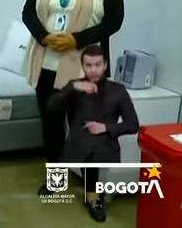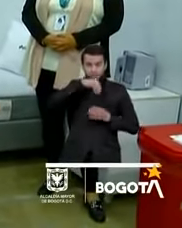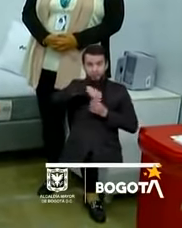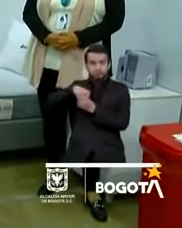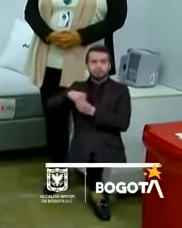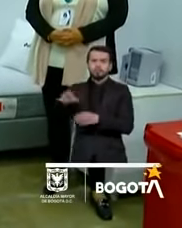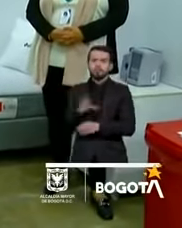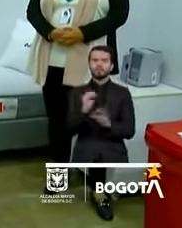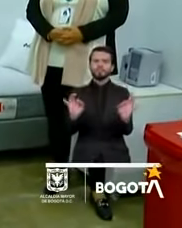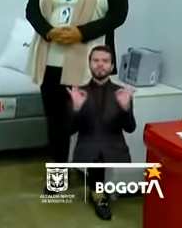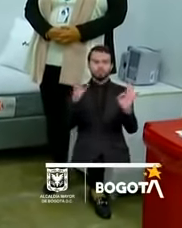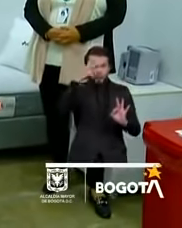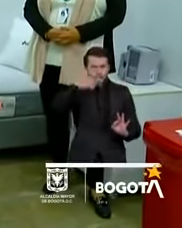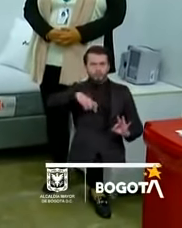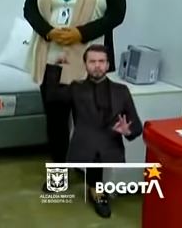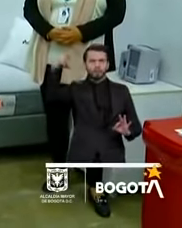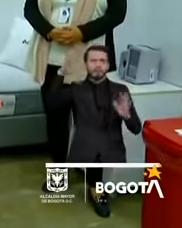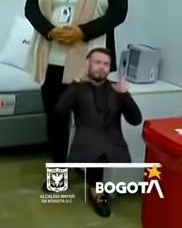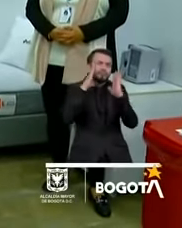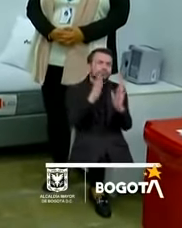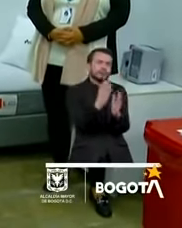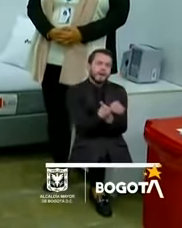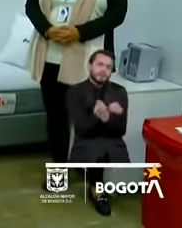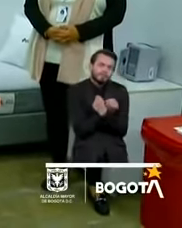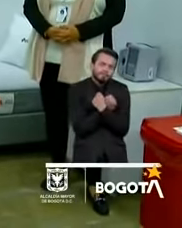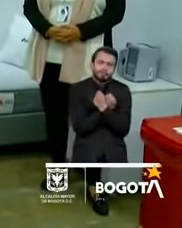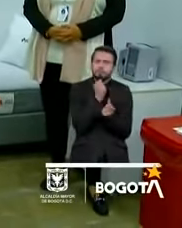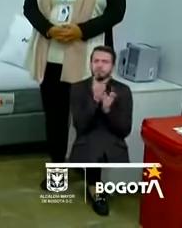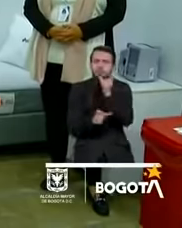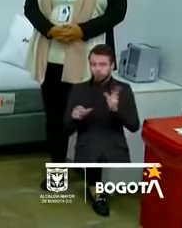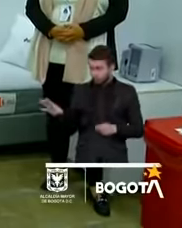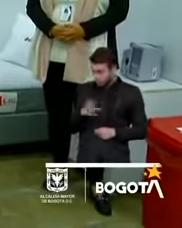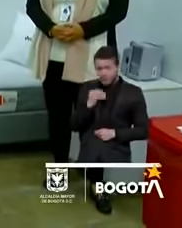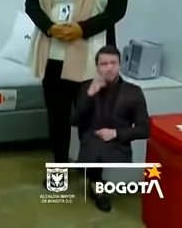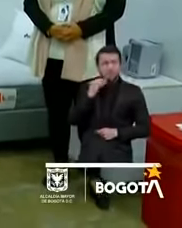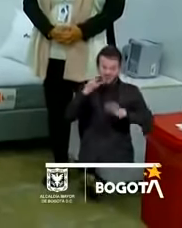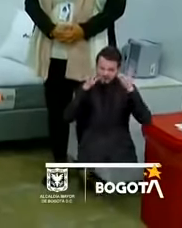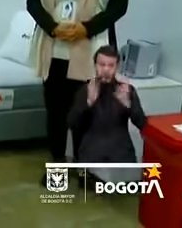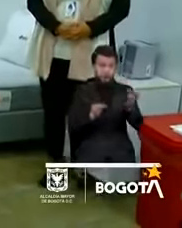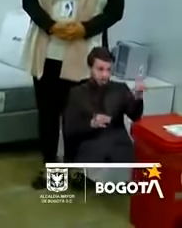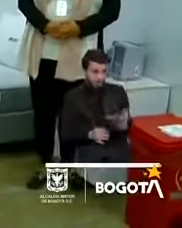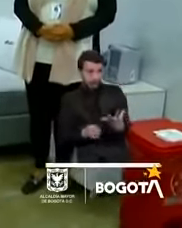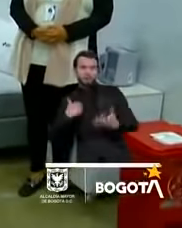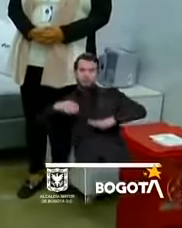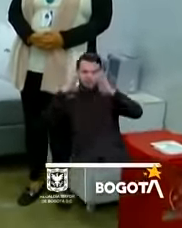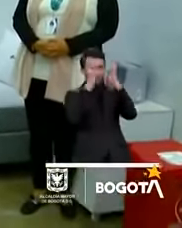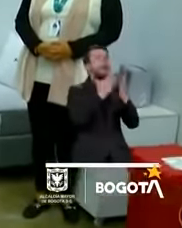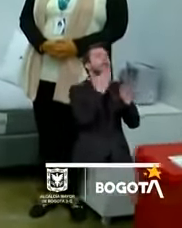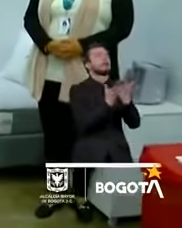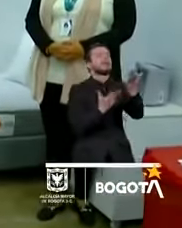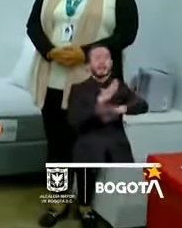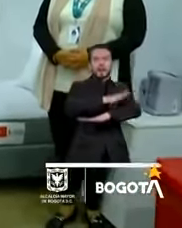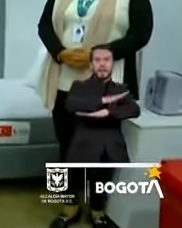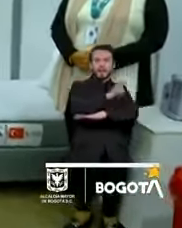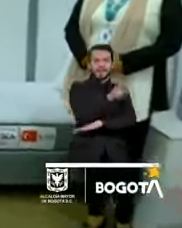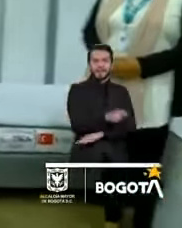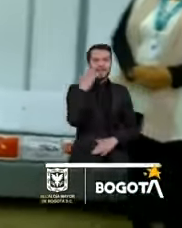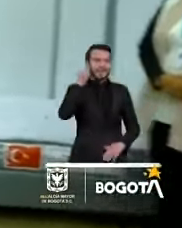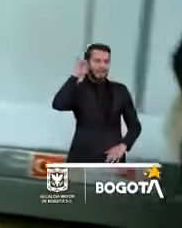humano y con la experiencia de nuestro personal. Muchísimas gracias, señora embajadora. Estoy muy feliz que